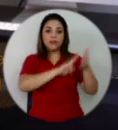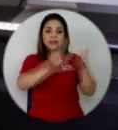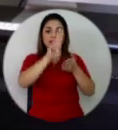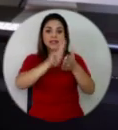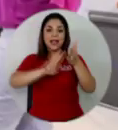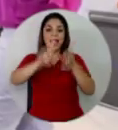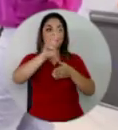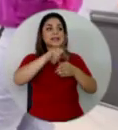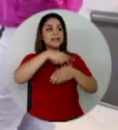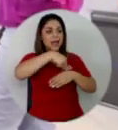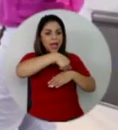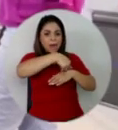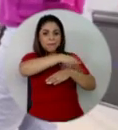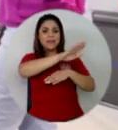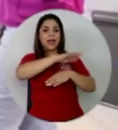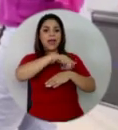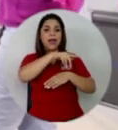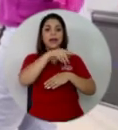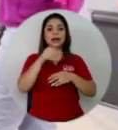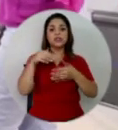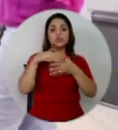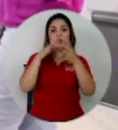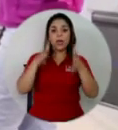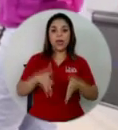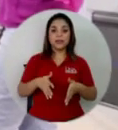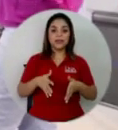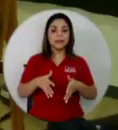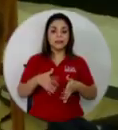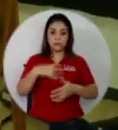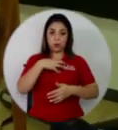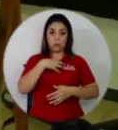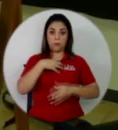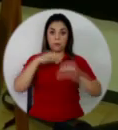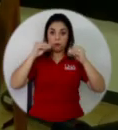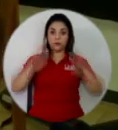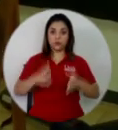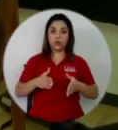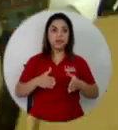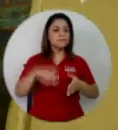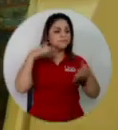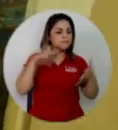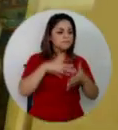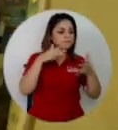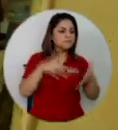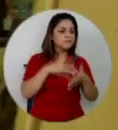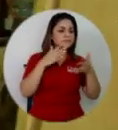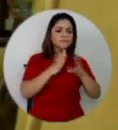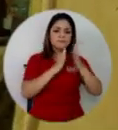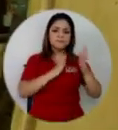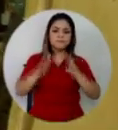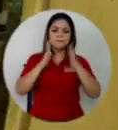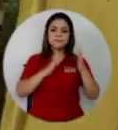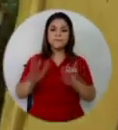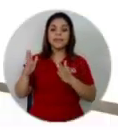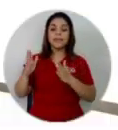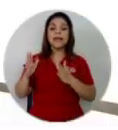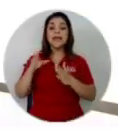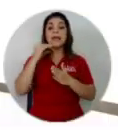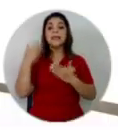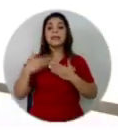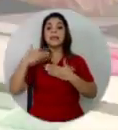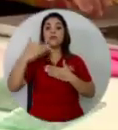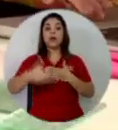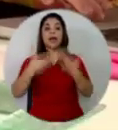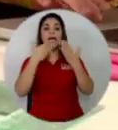distintas universidades envían a especializarse a muchas personas, digamos, de su personal académico, y de